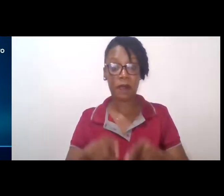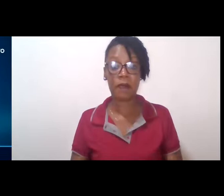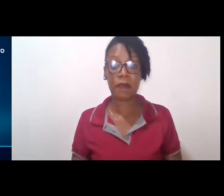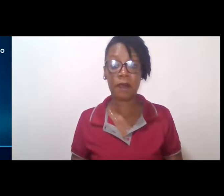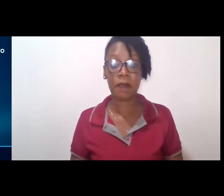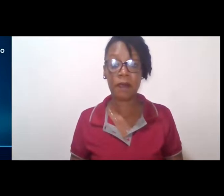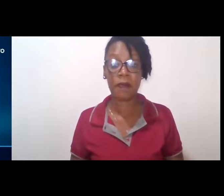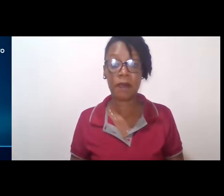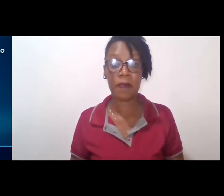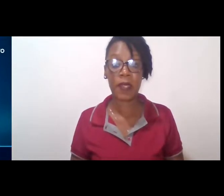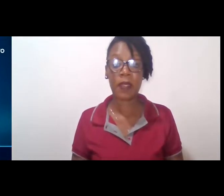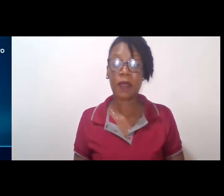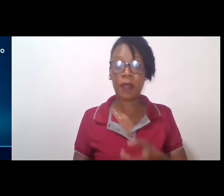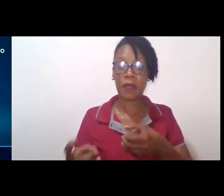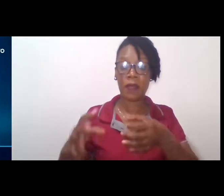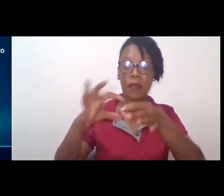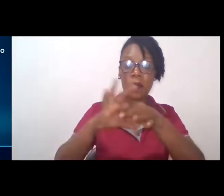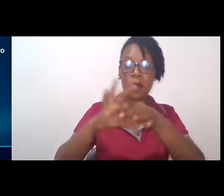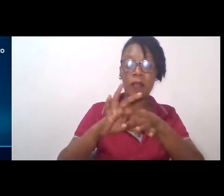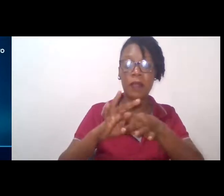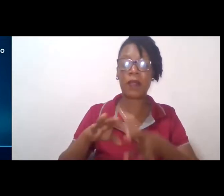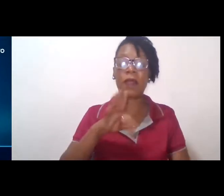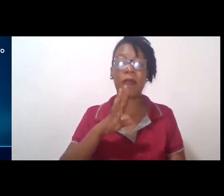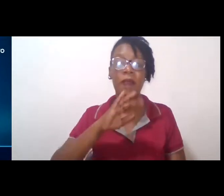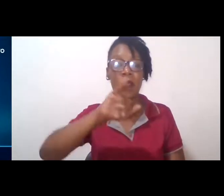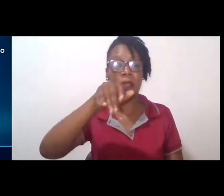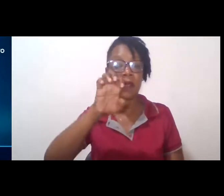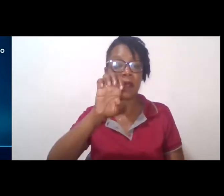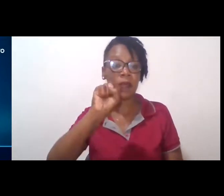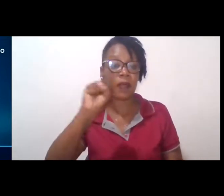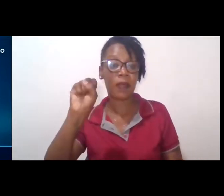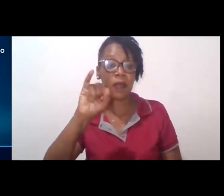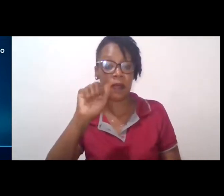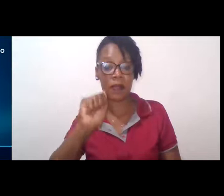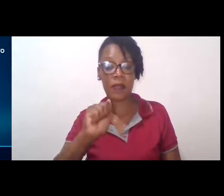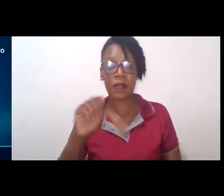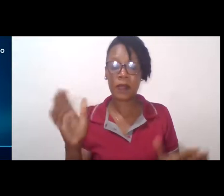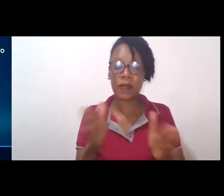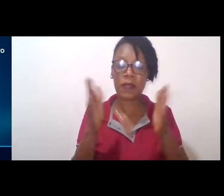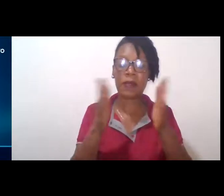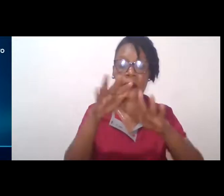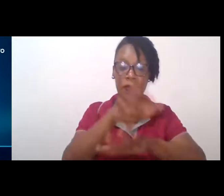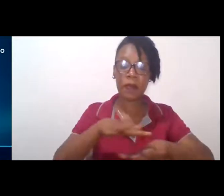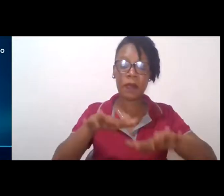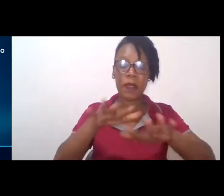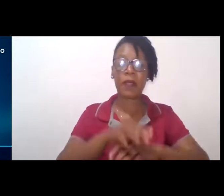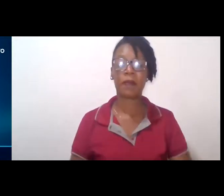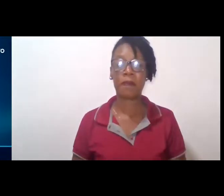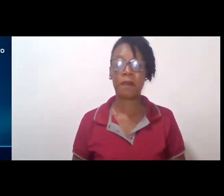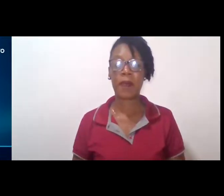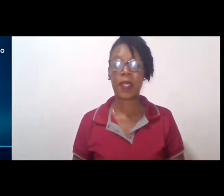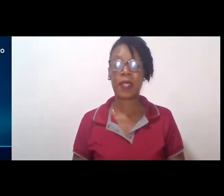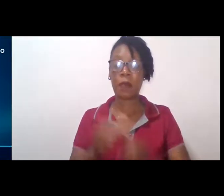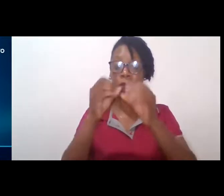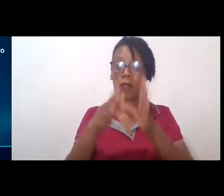conectar con lo que la profesora Jessica Macís hablaba, un estímulo en el ambiente. La profesora Sonia Guevara